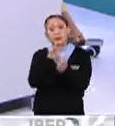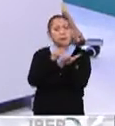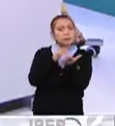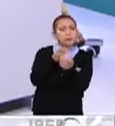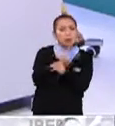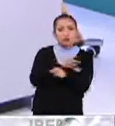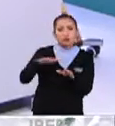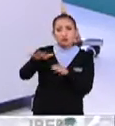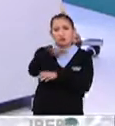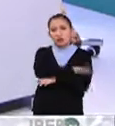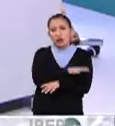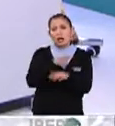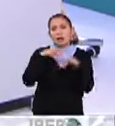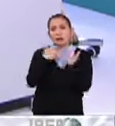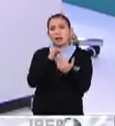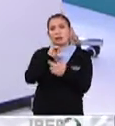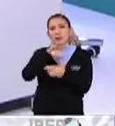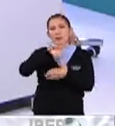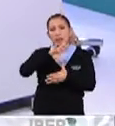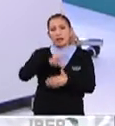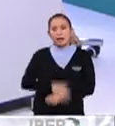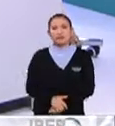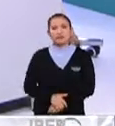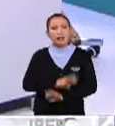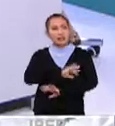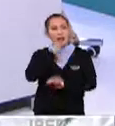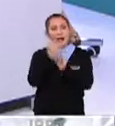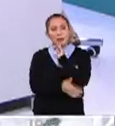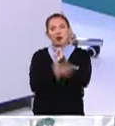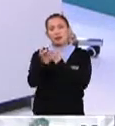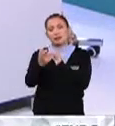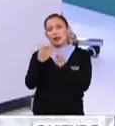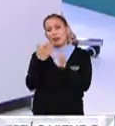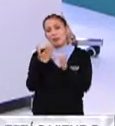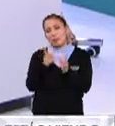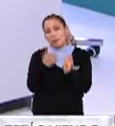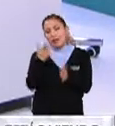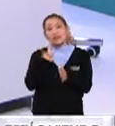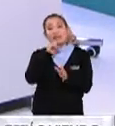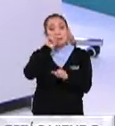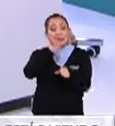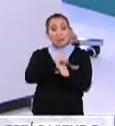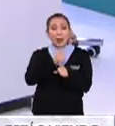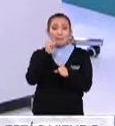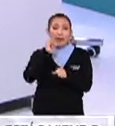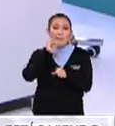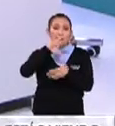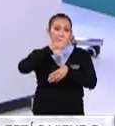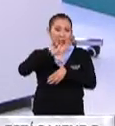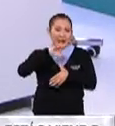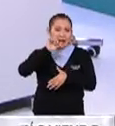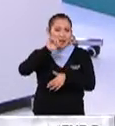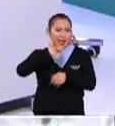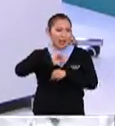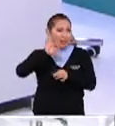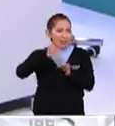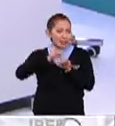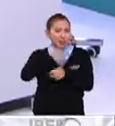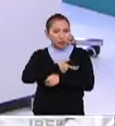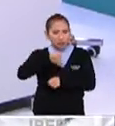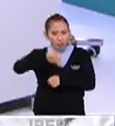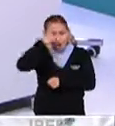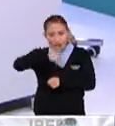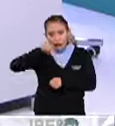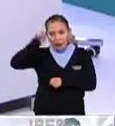lo que suceda en la cumbre iberoamericana. Así es, llegamos al final de esta emisión también de la semana para Iberoamérica al Día. Es un gusto saludarlos, muy